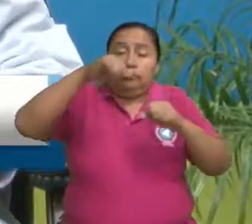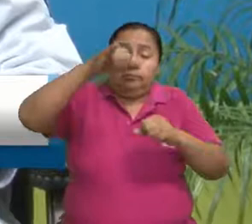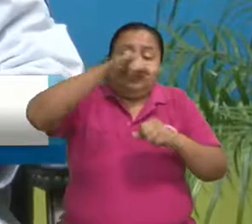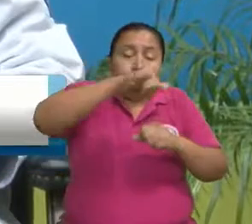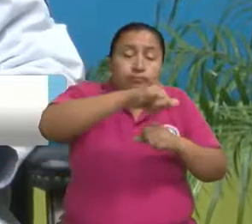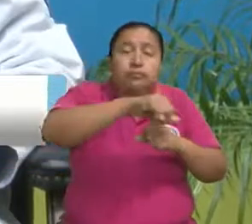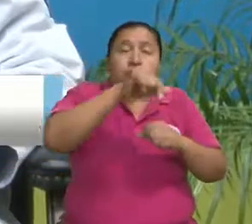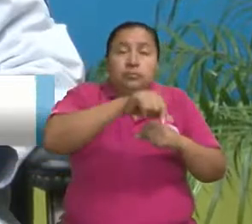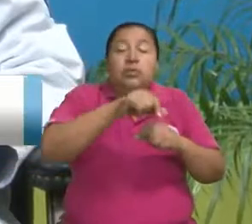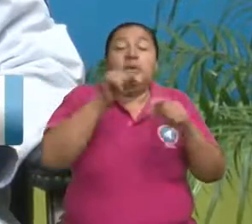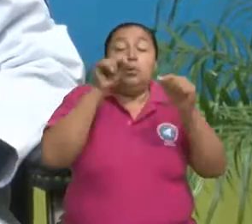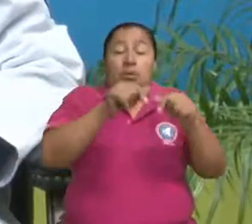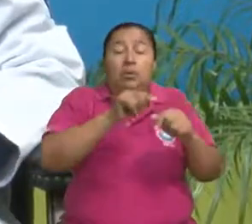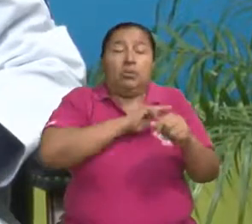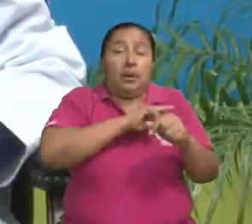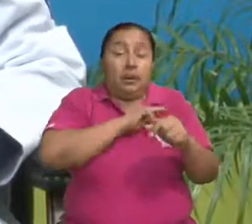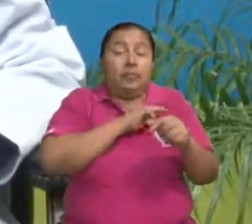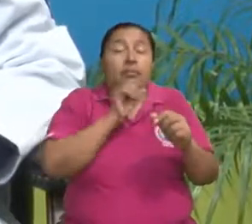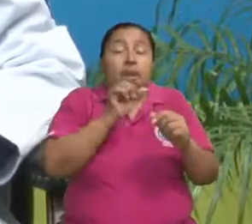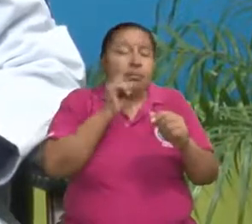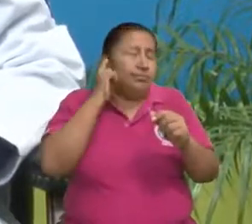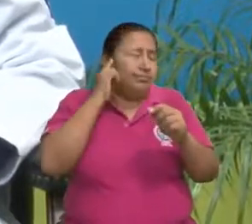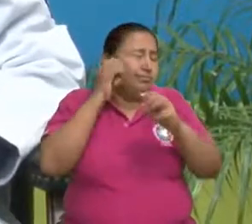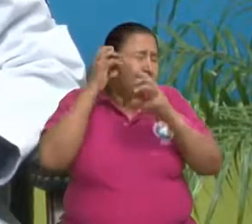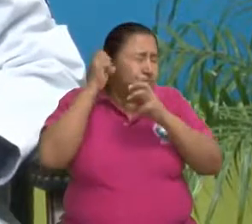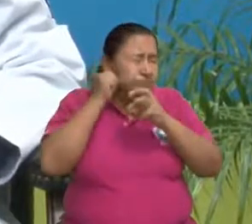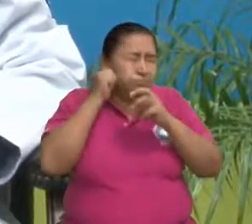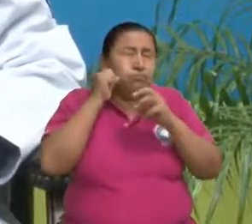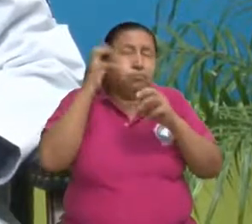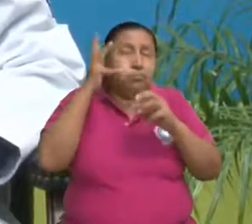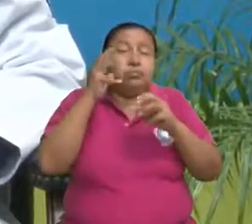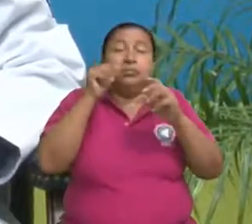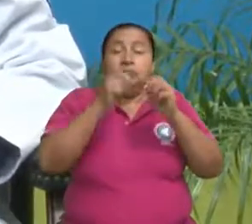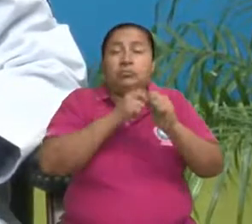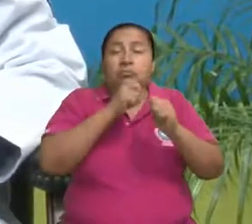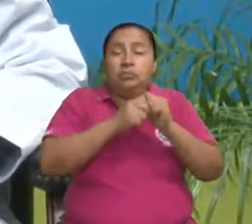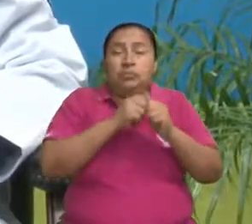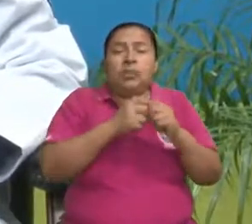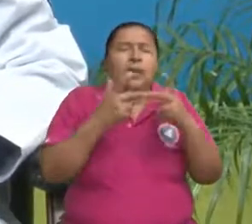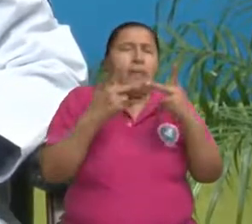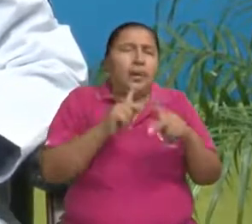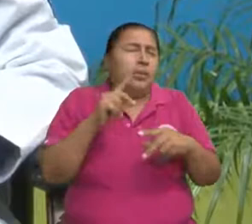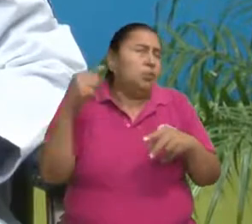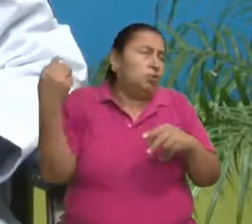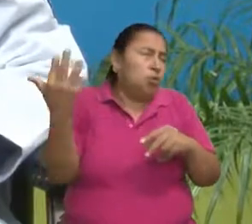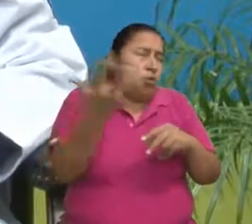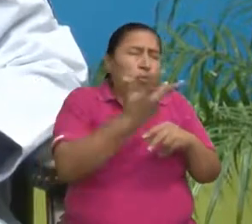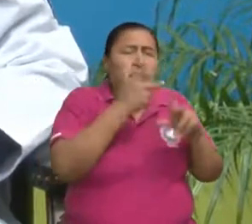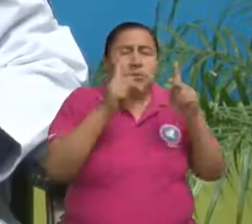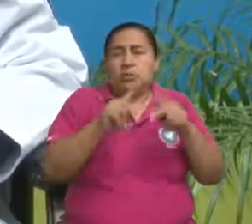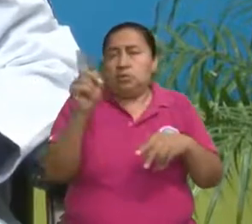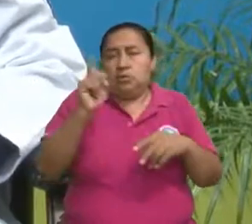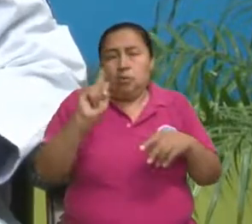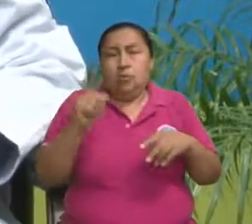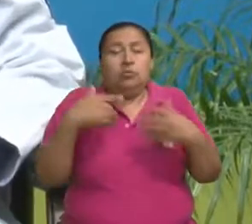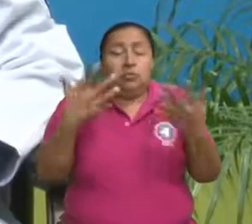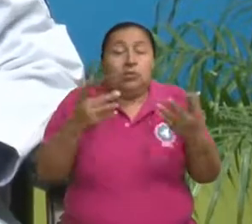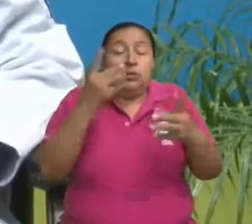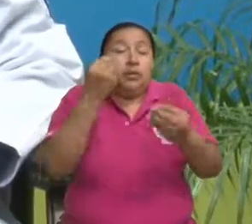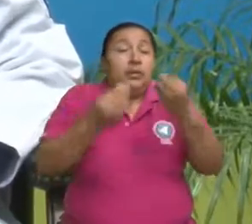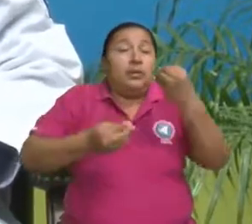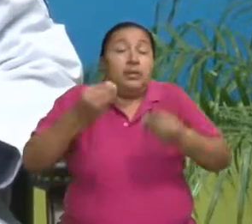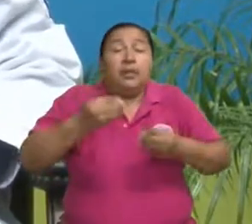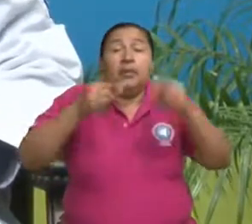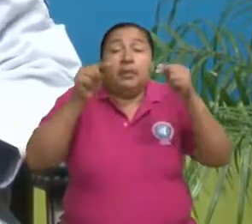avión, es cuando hay más cambios de presión atmosférico. Pero no todo el mundo. Esto va a depender